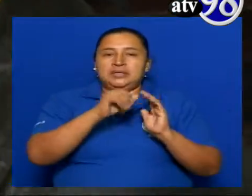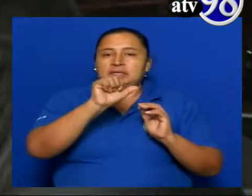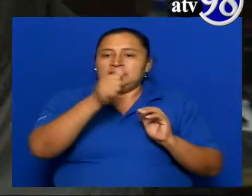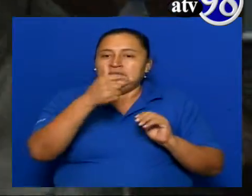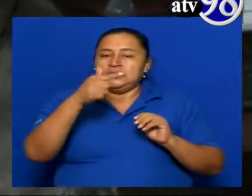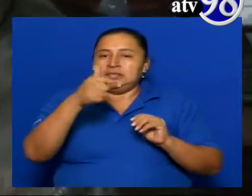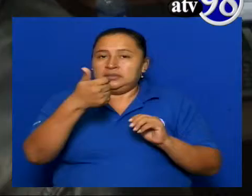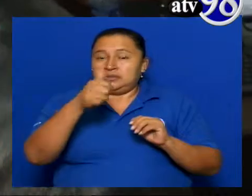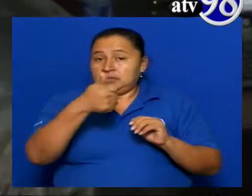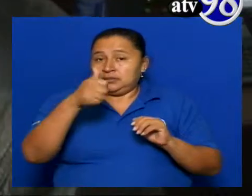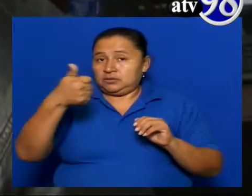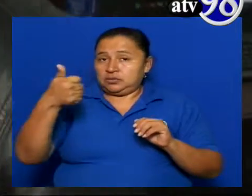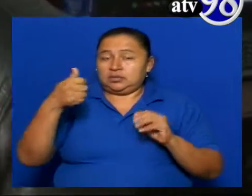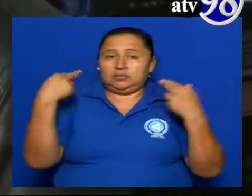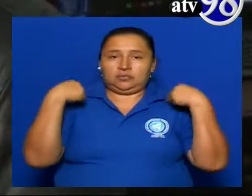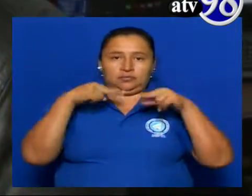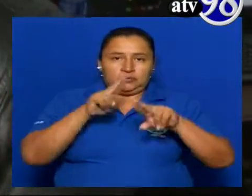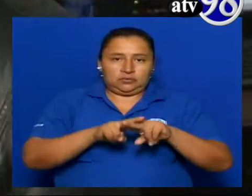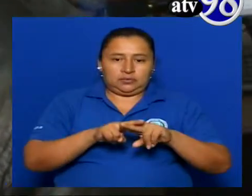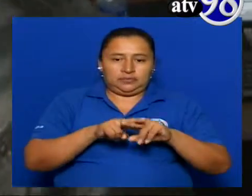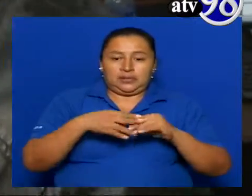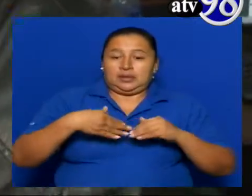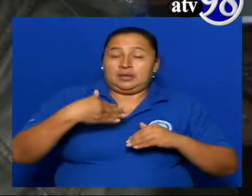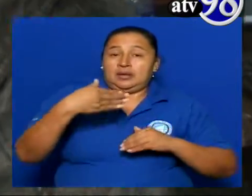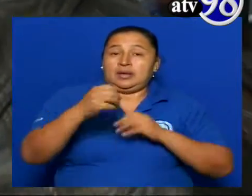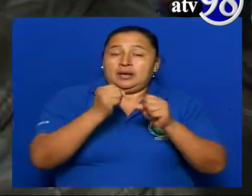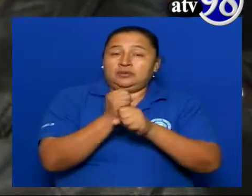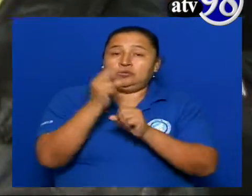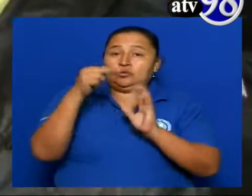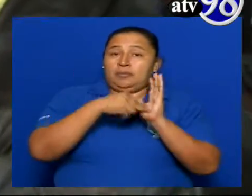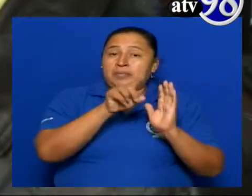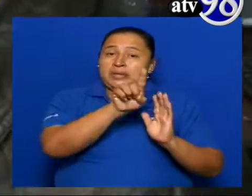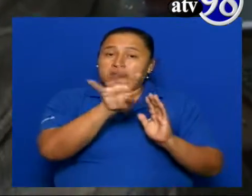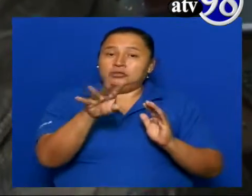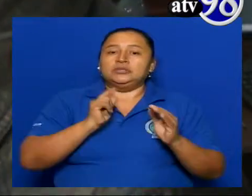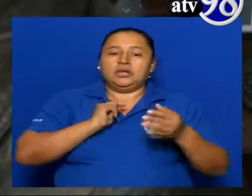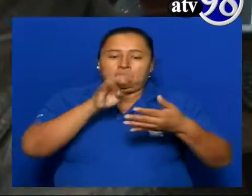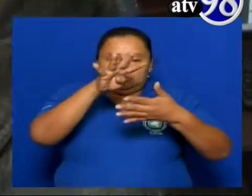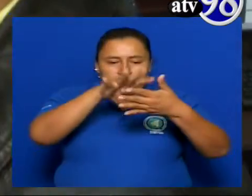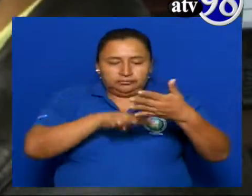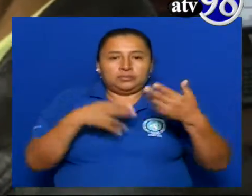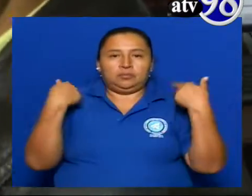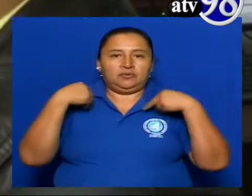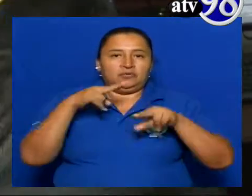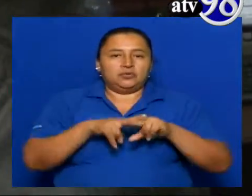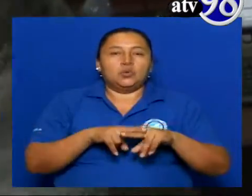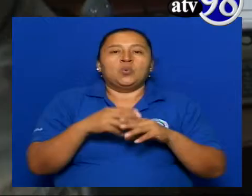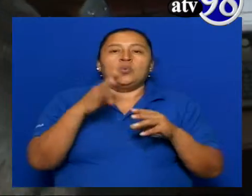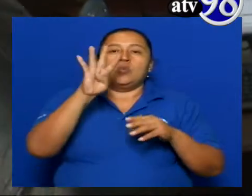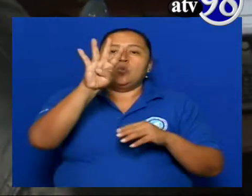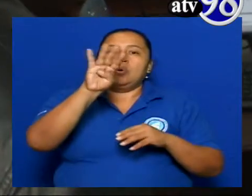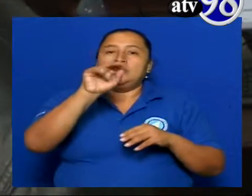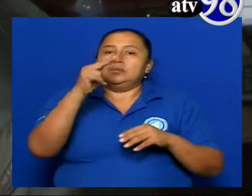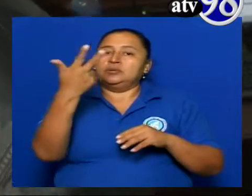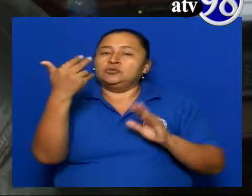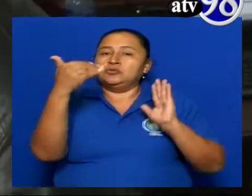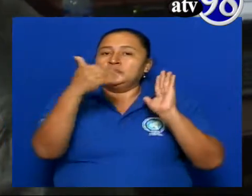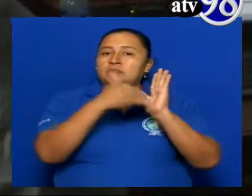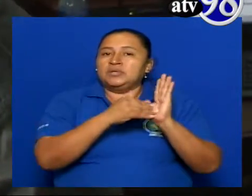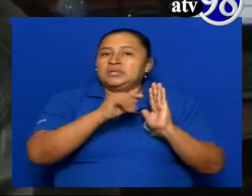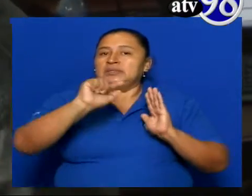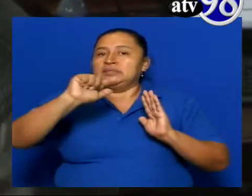7.666 docentes. En el 2014 nosotros tenemos una planilla de profesores de